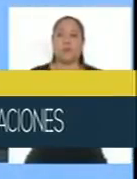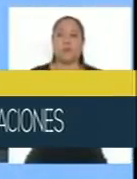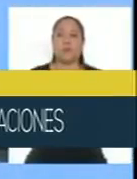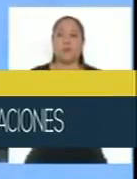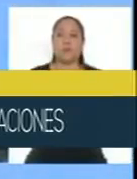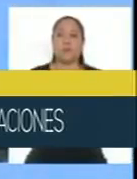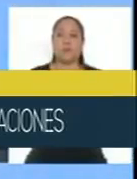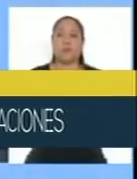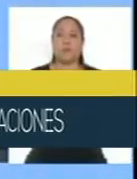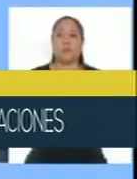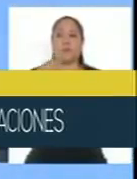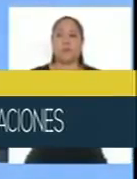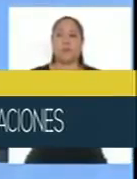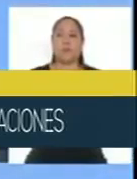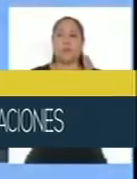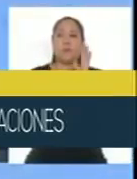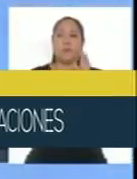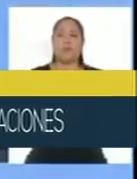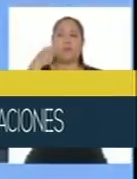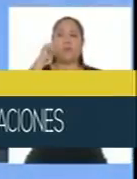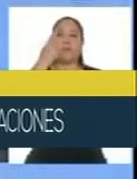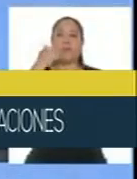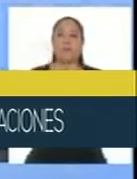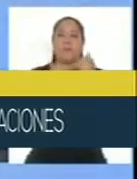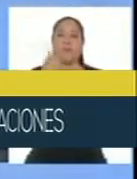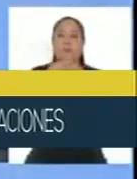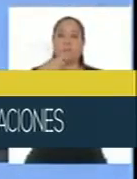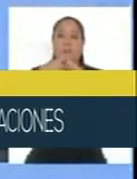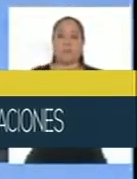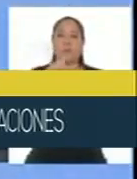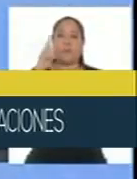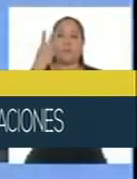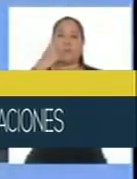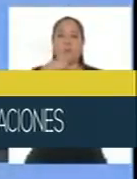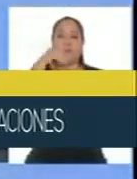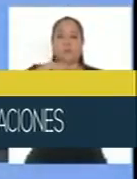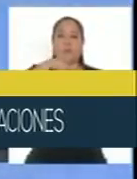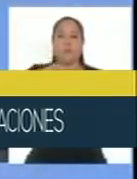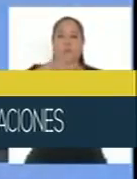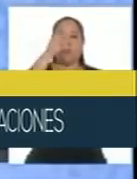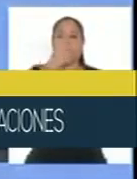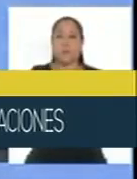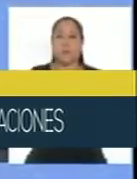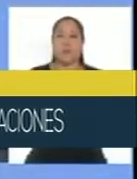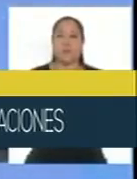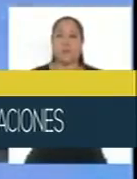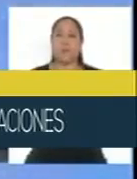que tiene como fin presentar el primer avance de resultados de la segunda elección presidencial,